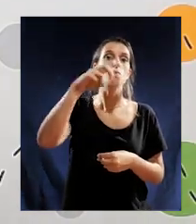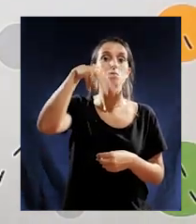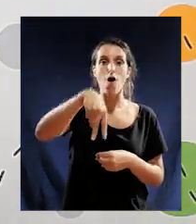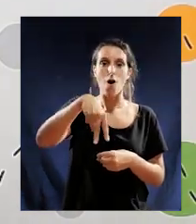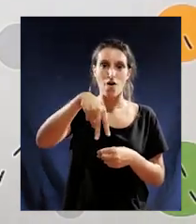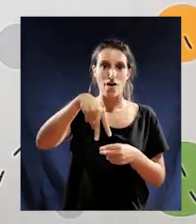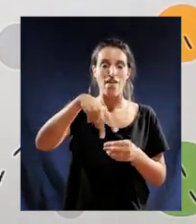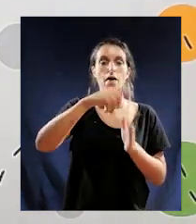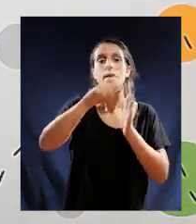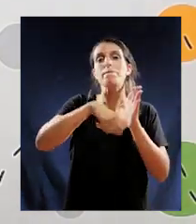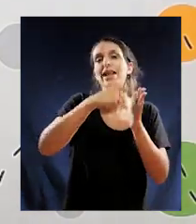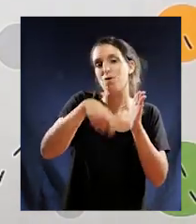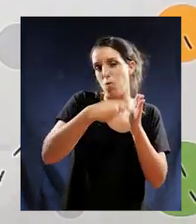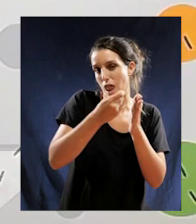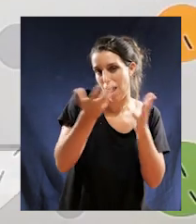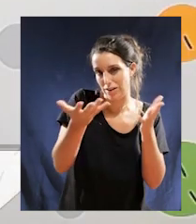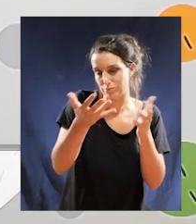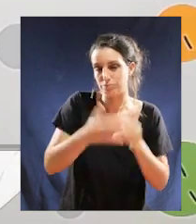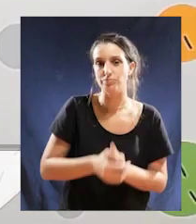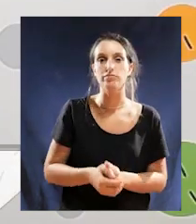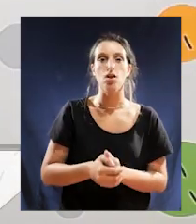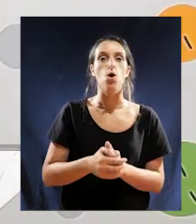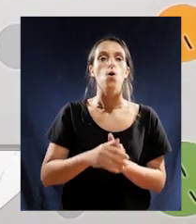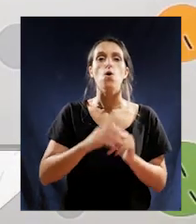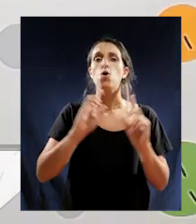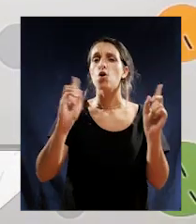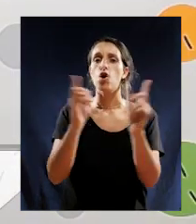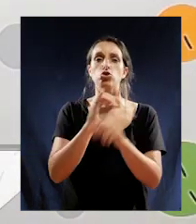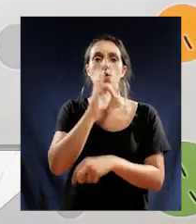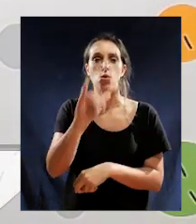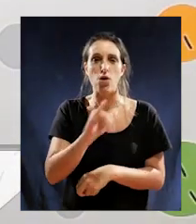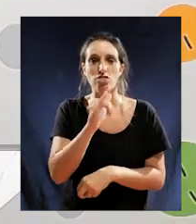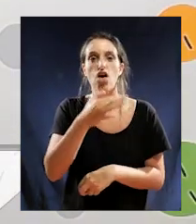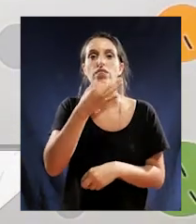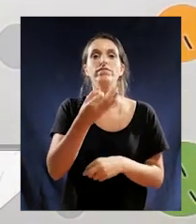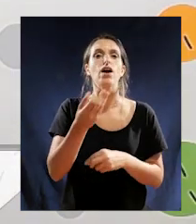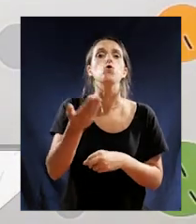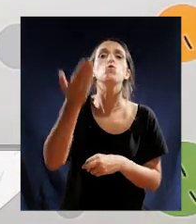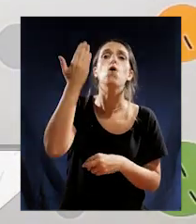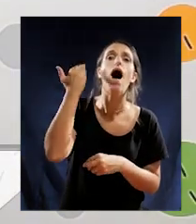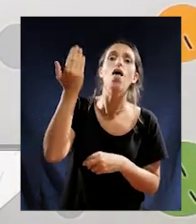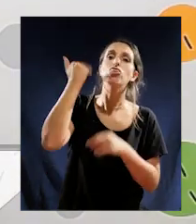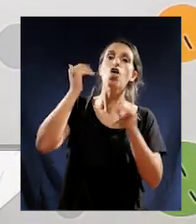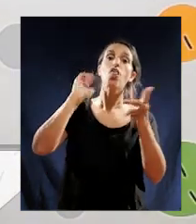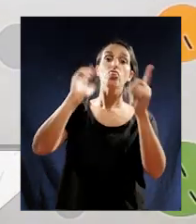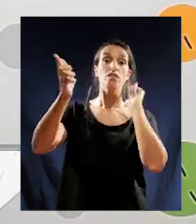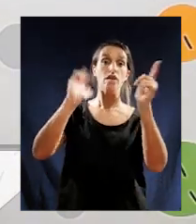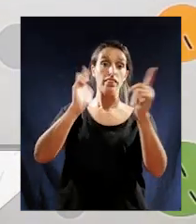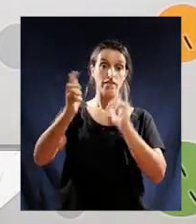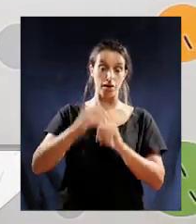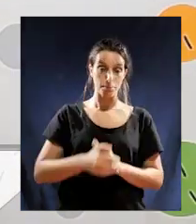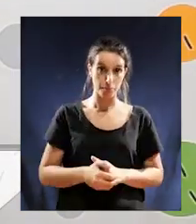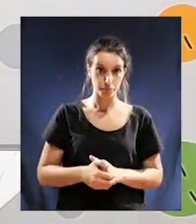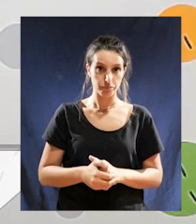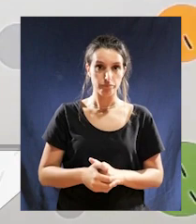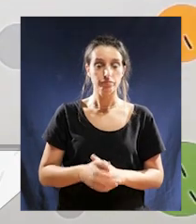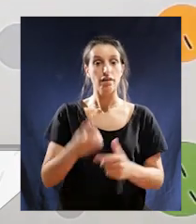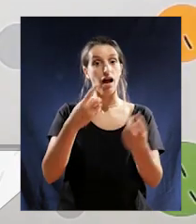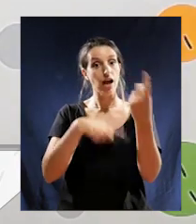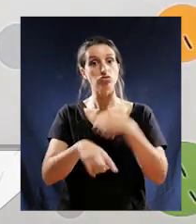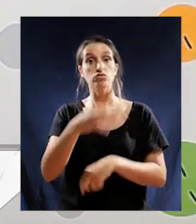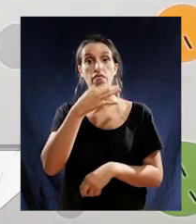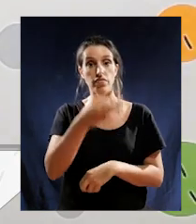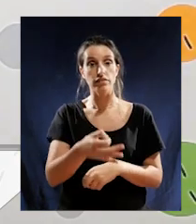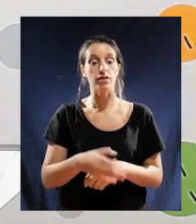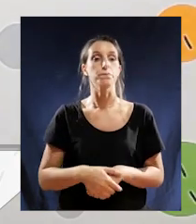de ciencia ficción en un cuento breve que se llama cuando nos divertíamos isaac